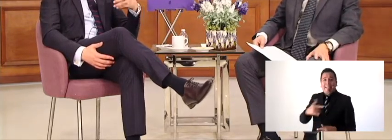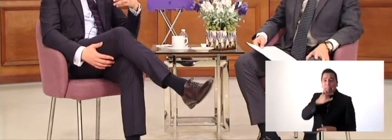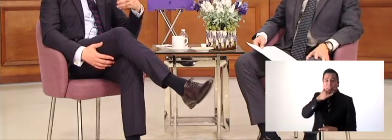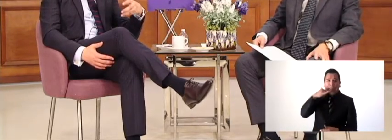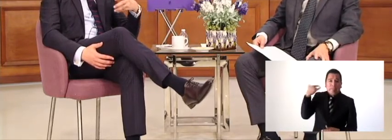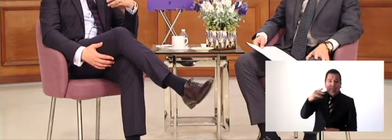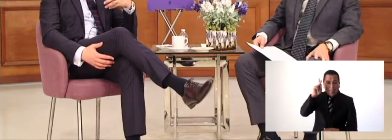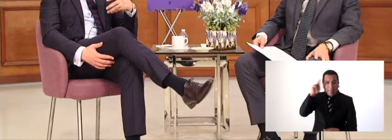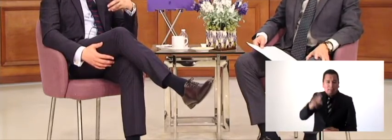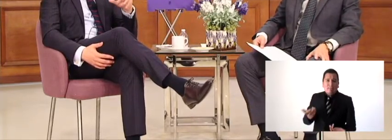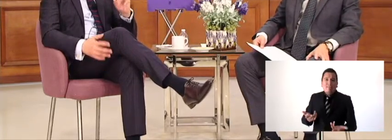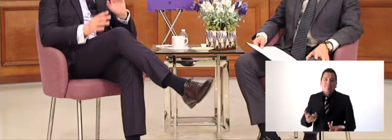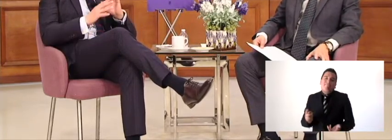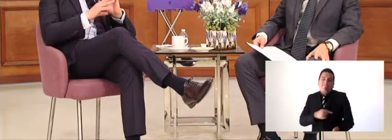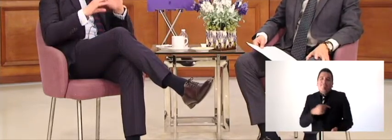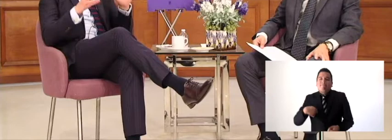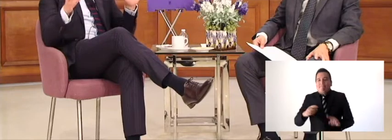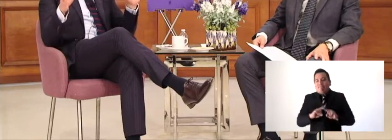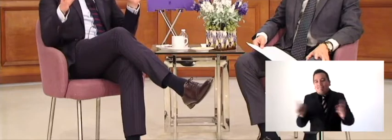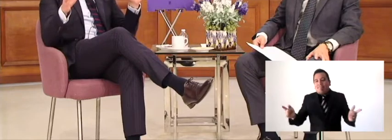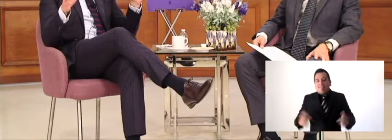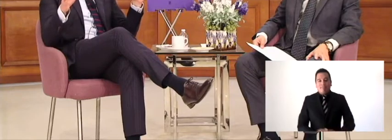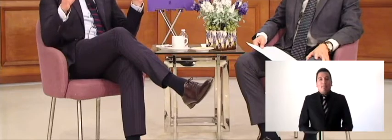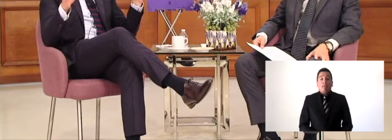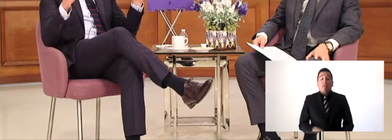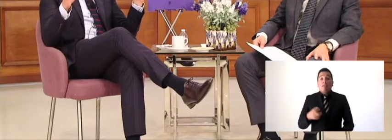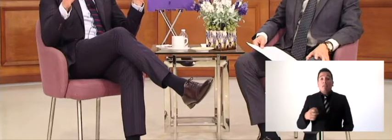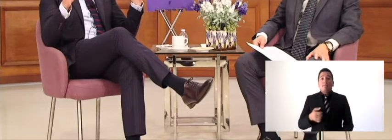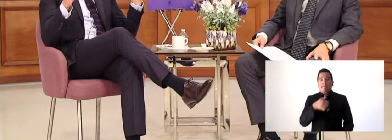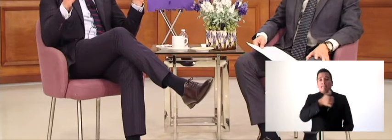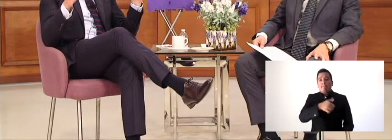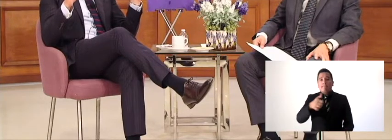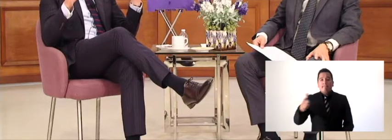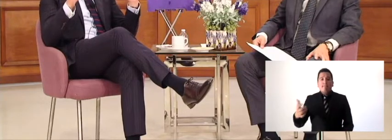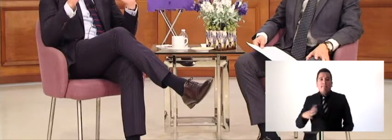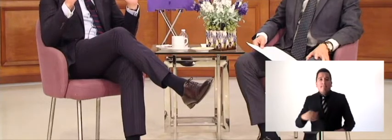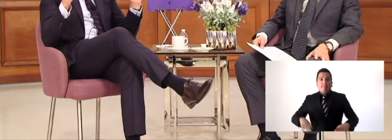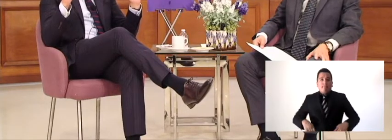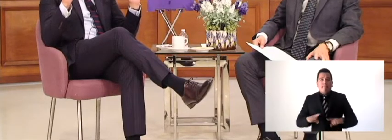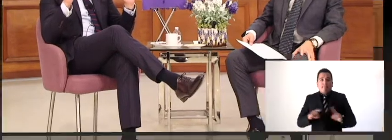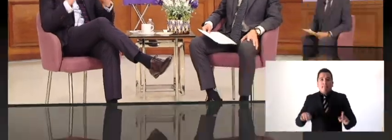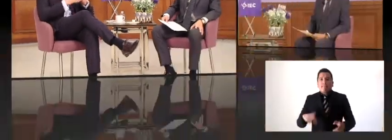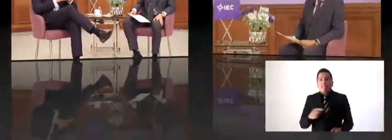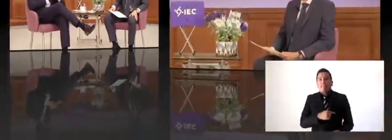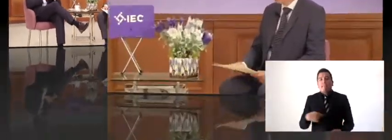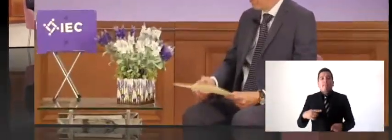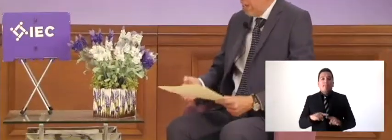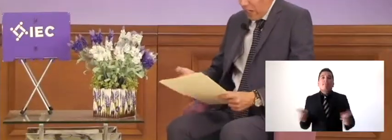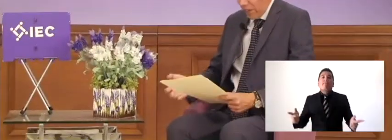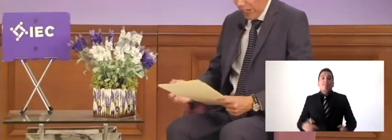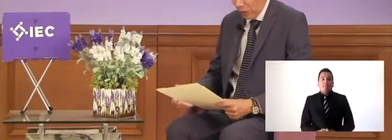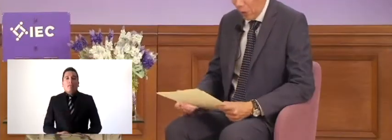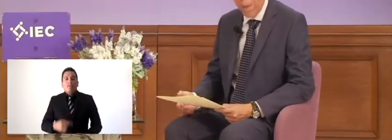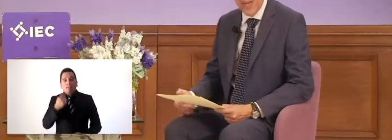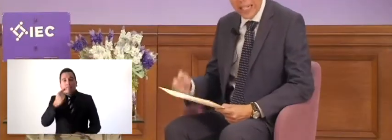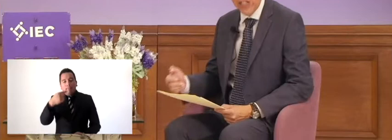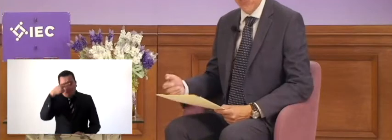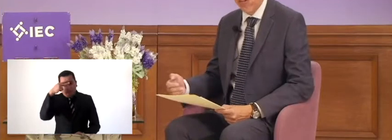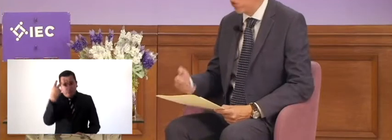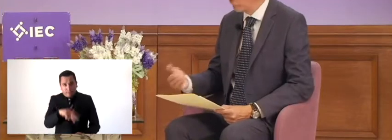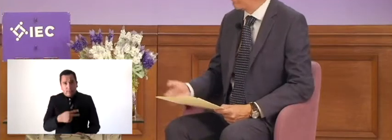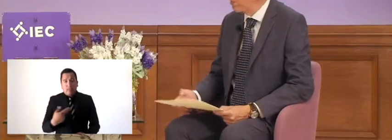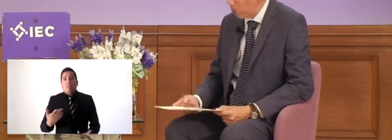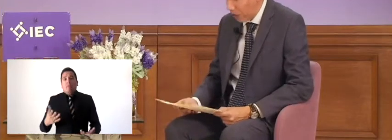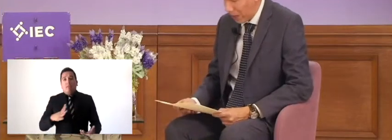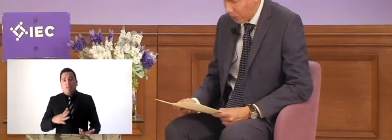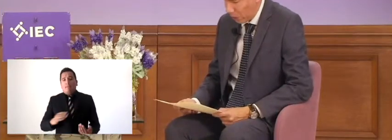ser mexicanos, sentirnos mexicanos, aun cuando seamos distintos en muchos otros elementos. Muy bien, y en efecto, México